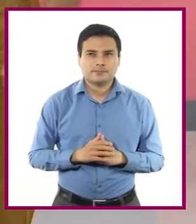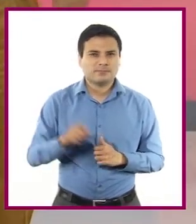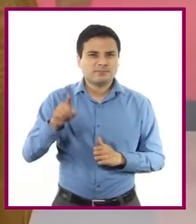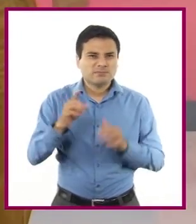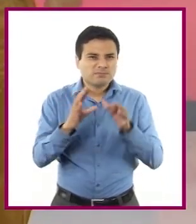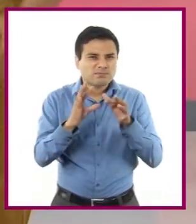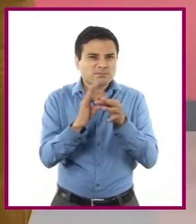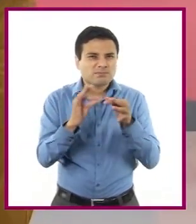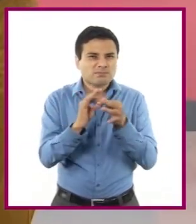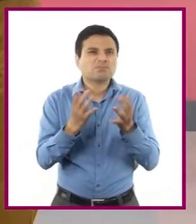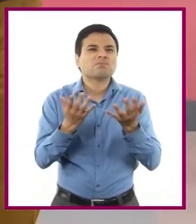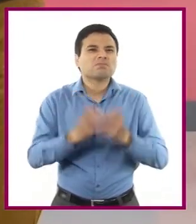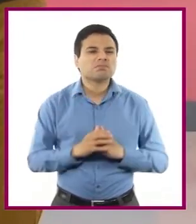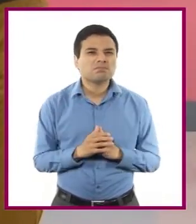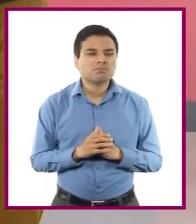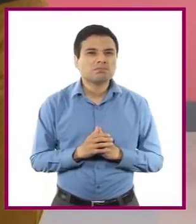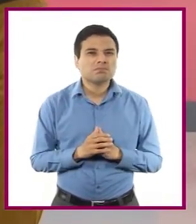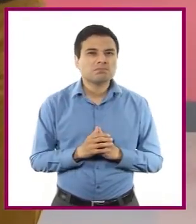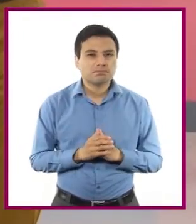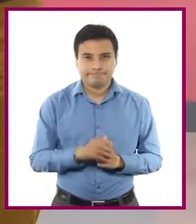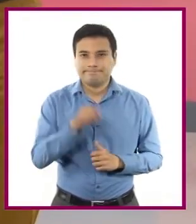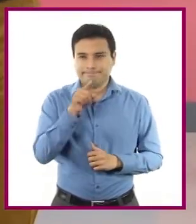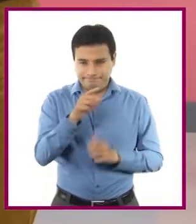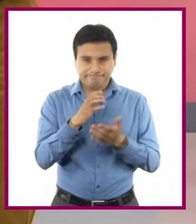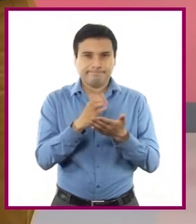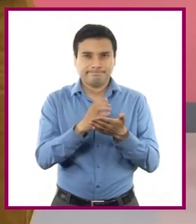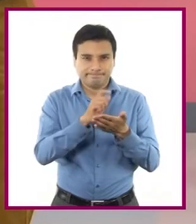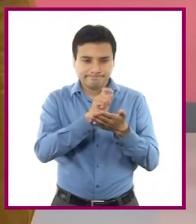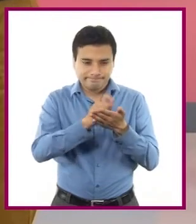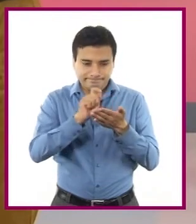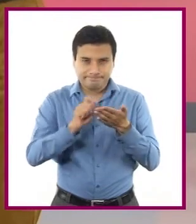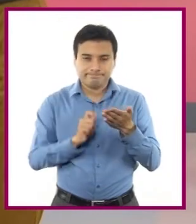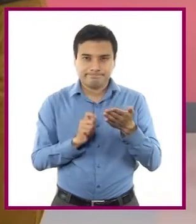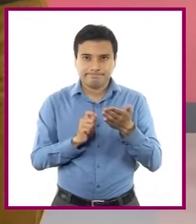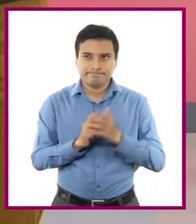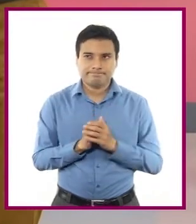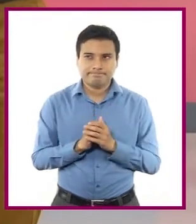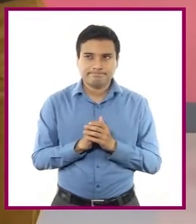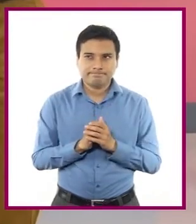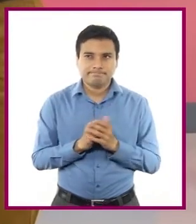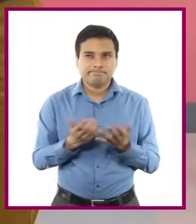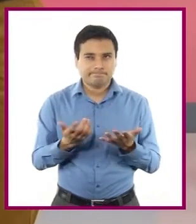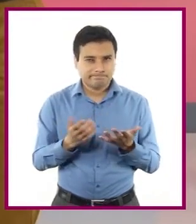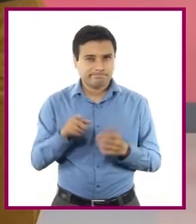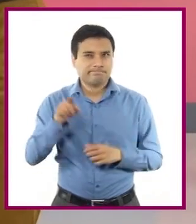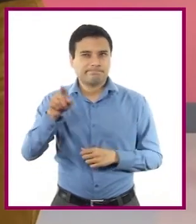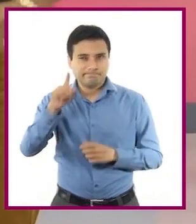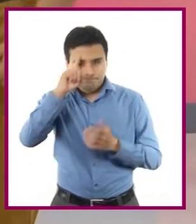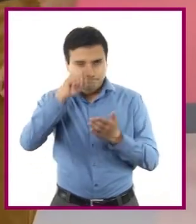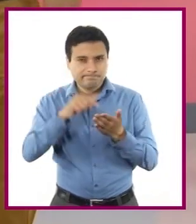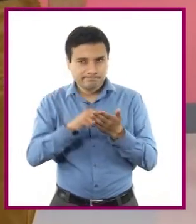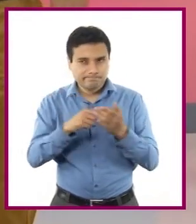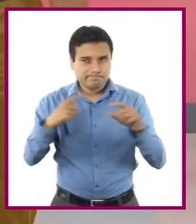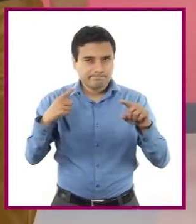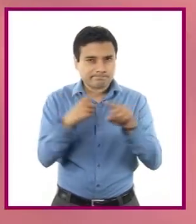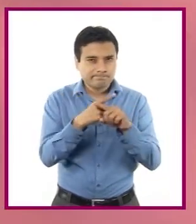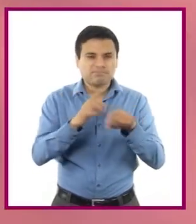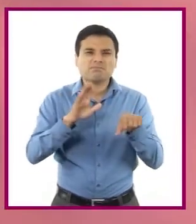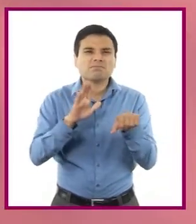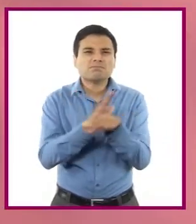nueva información? Escriban en su cuaderno las razones por las cuales podrían contradecir la información que hemos